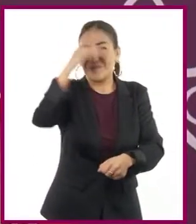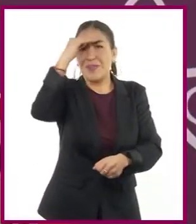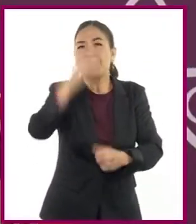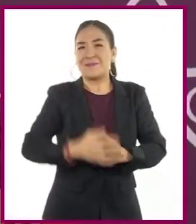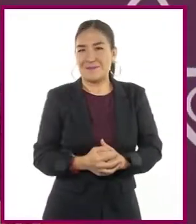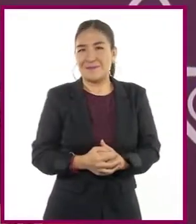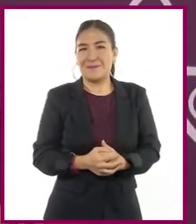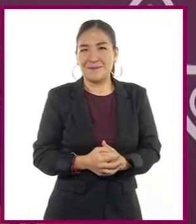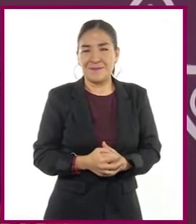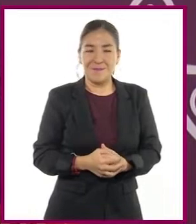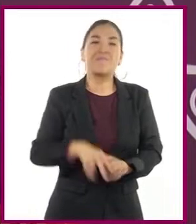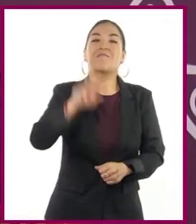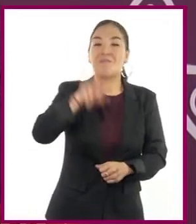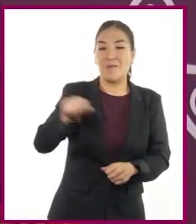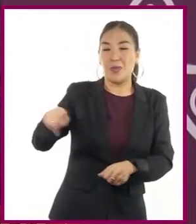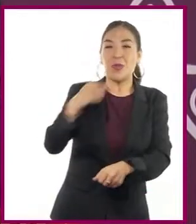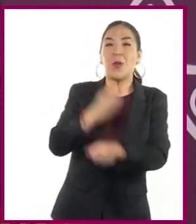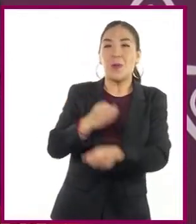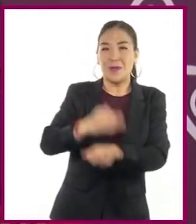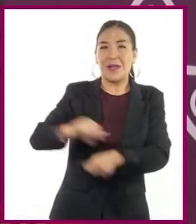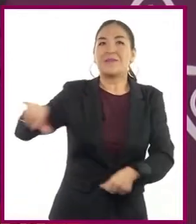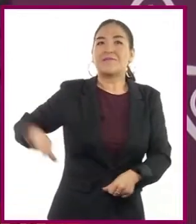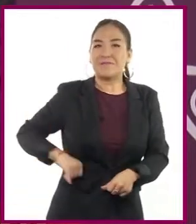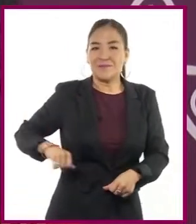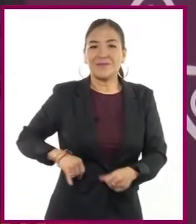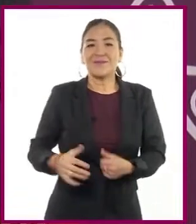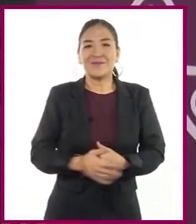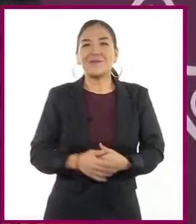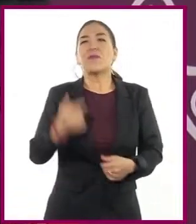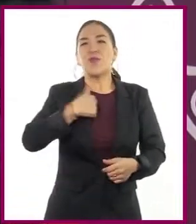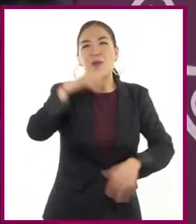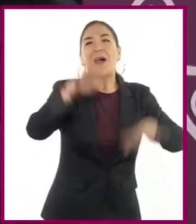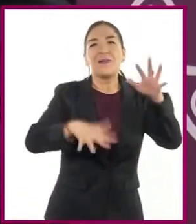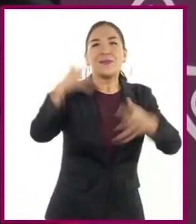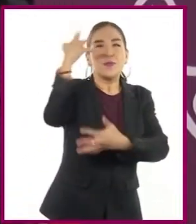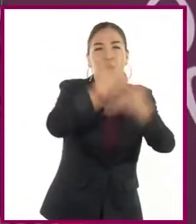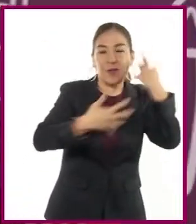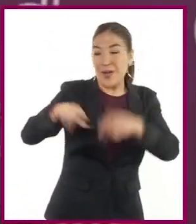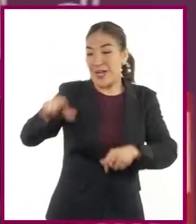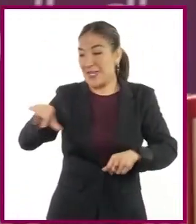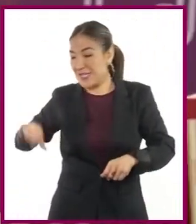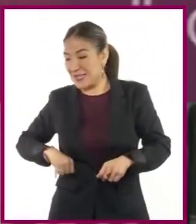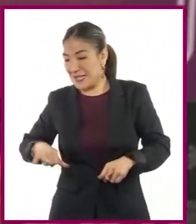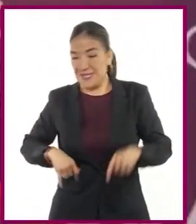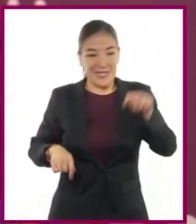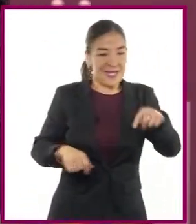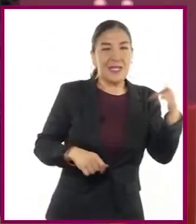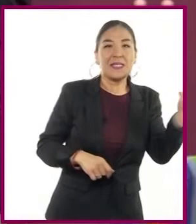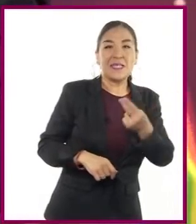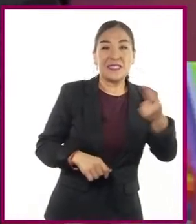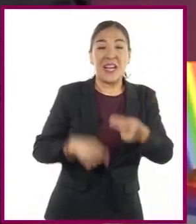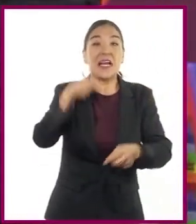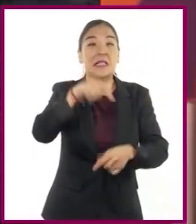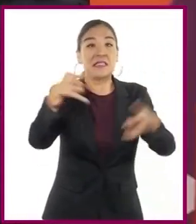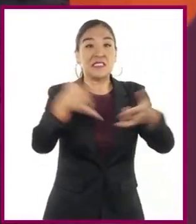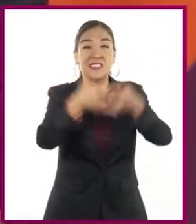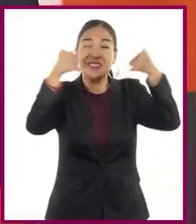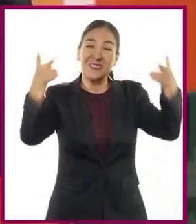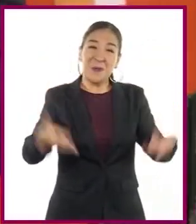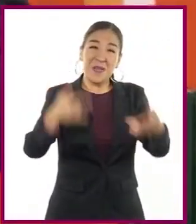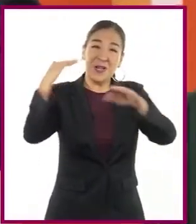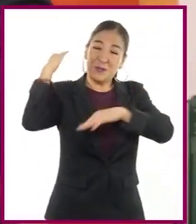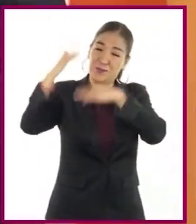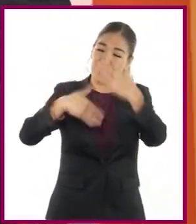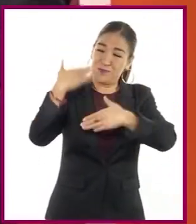Qué interesante. A veces confundía intereses con necesidades. Durante la historia de la humanidad, las necesidades